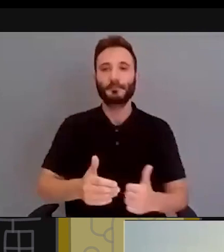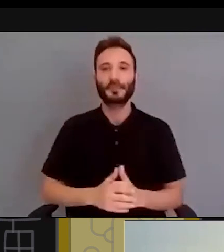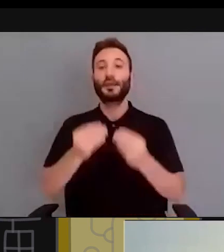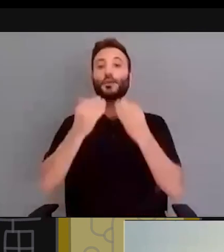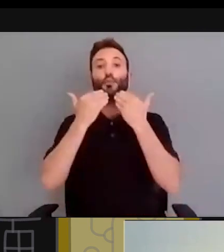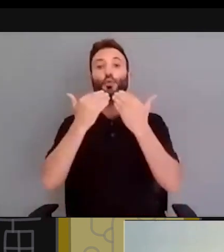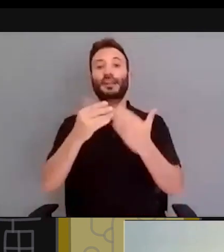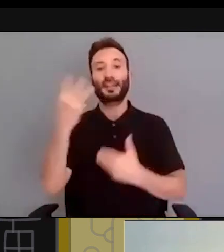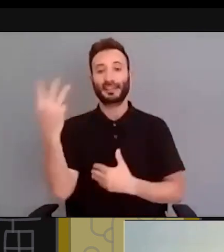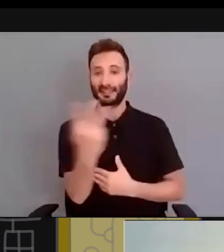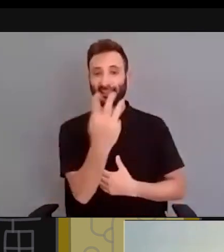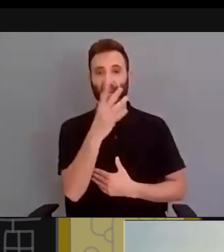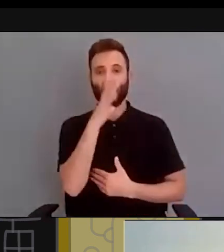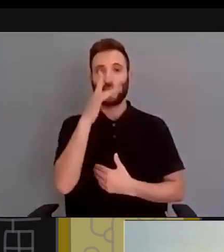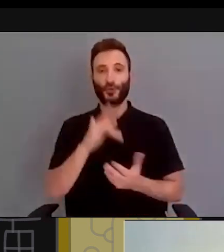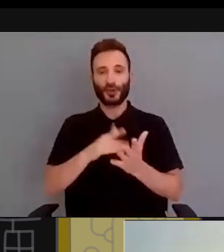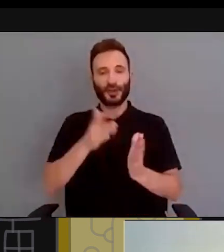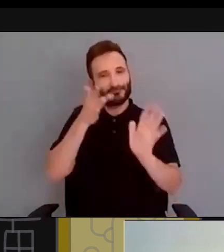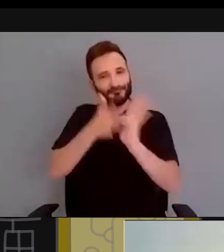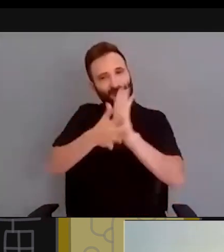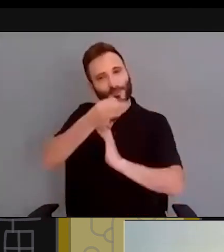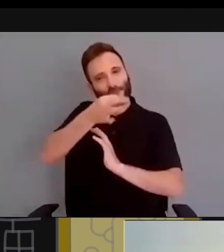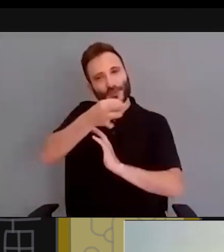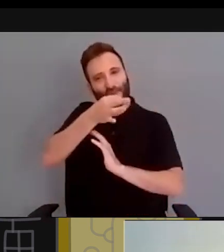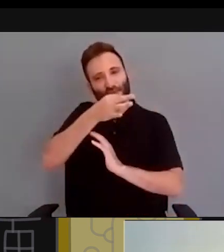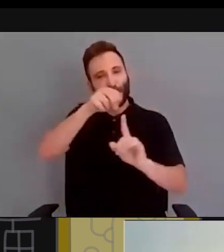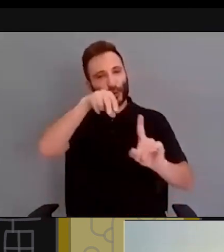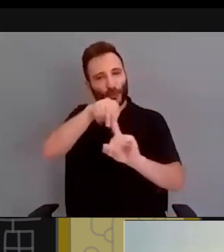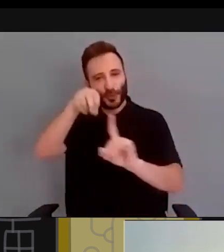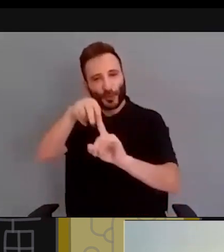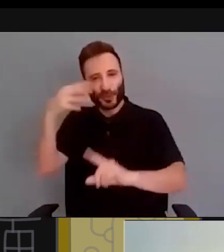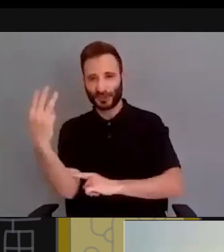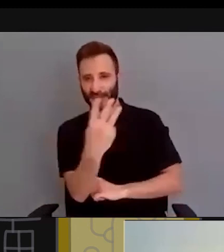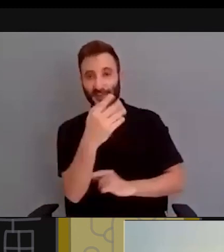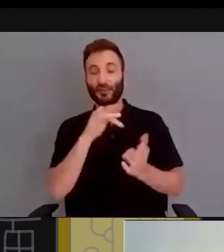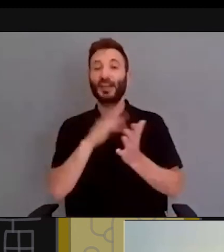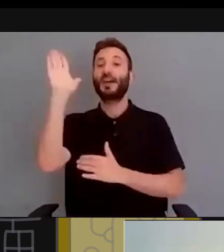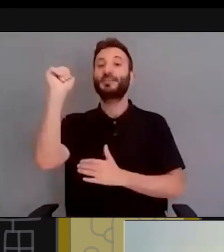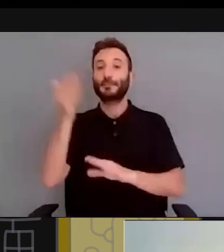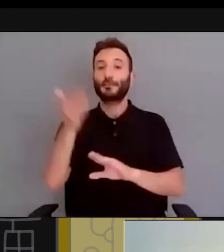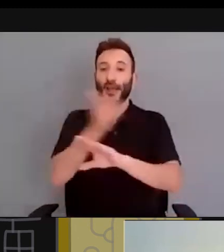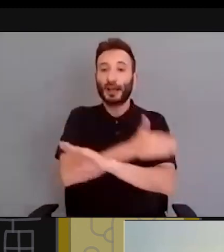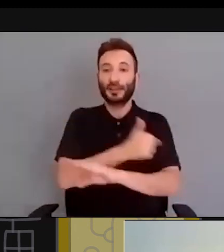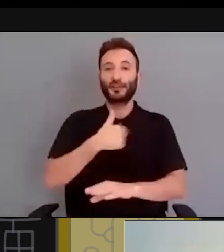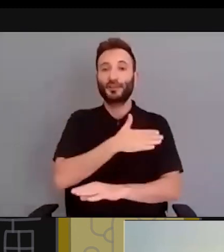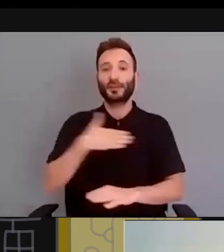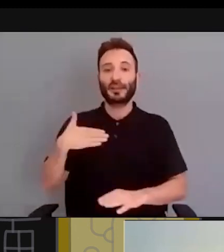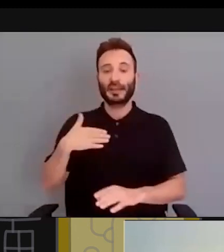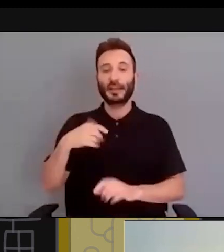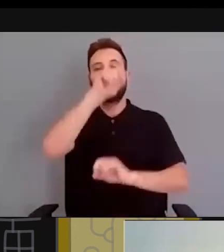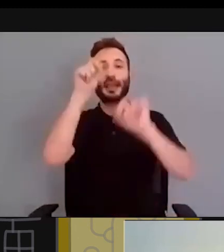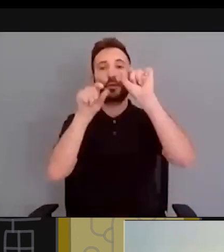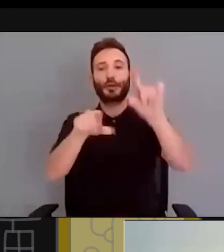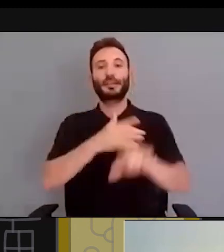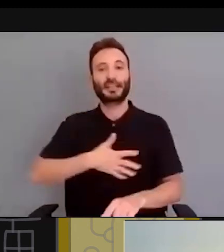gracias a los tres por enriquecernos con vuestros puntos de vista. Antes de despedirnos voy a pedir que lancen la encuesta de satisfacción sobre el foro